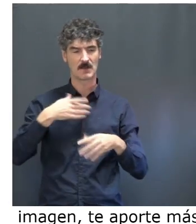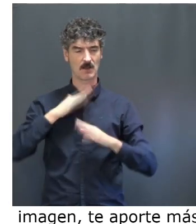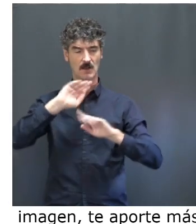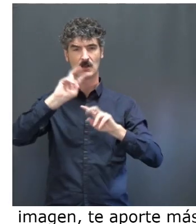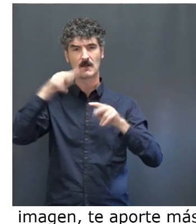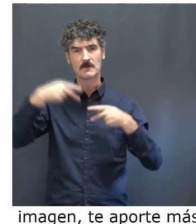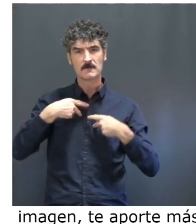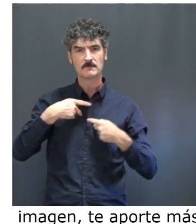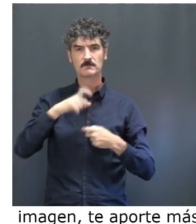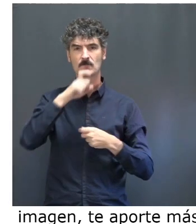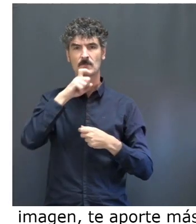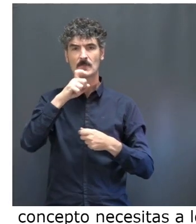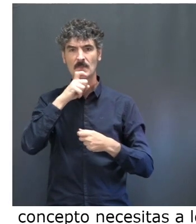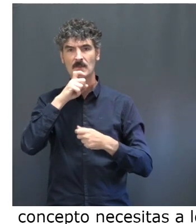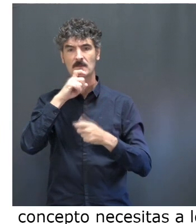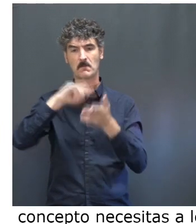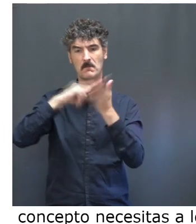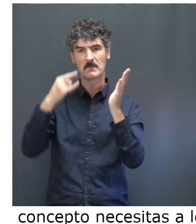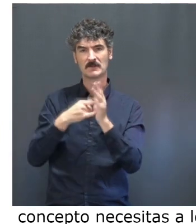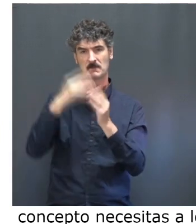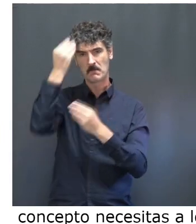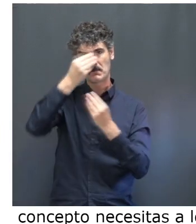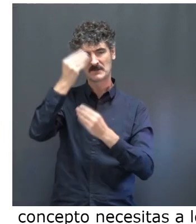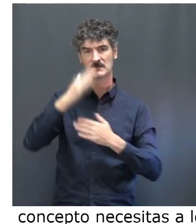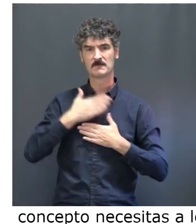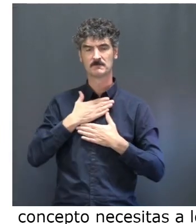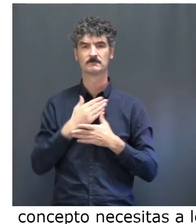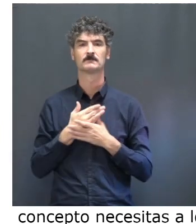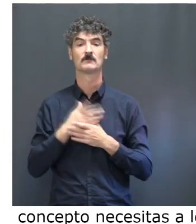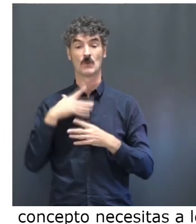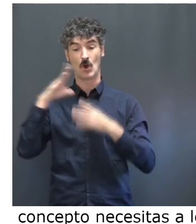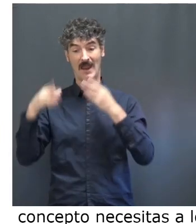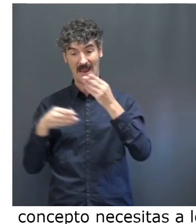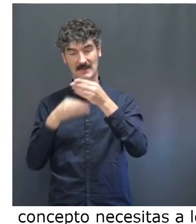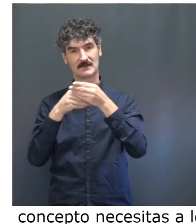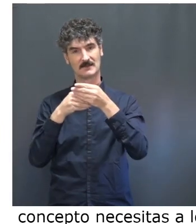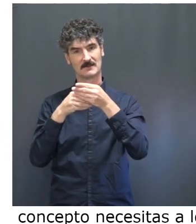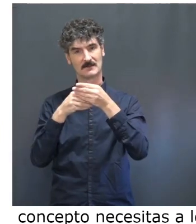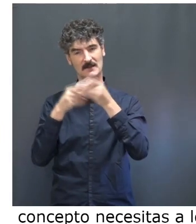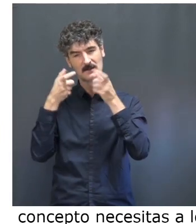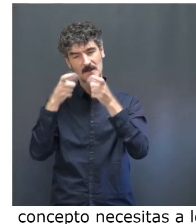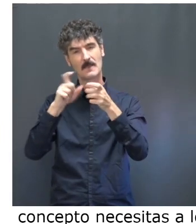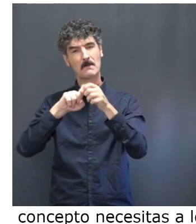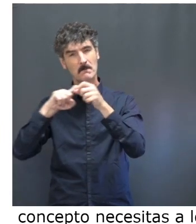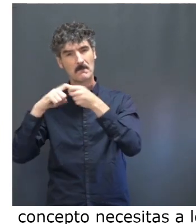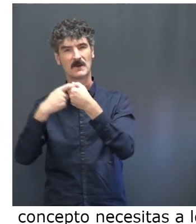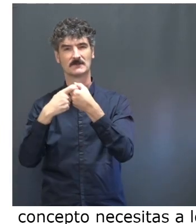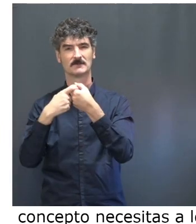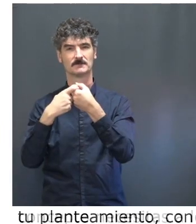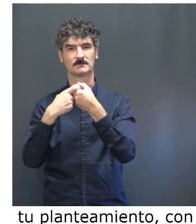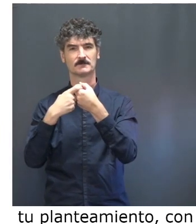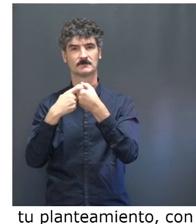con tu planteamiento, con tu pensamiento, ¿no? Entonces yo añadiría esta parte de la participación,